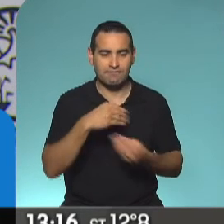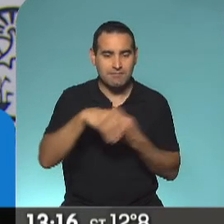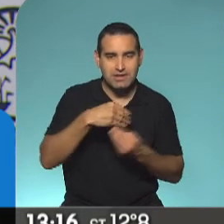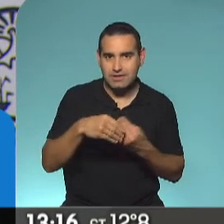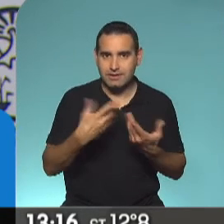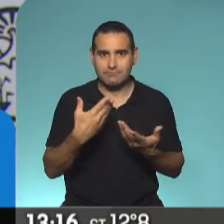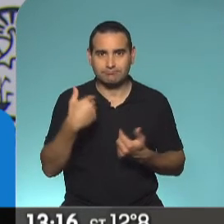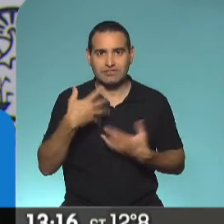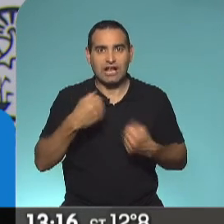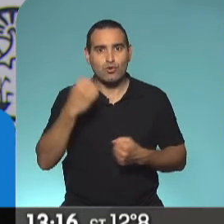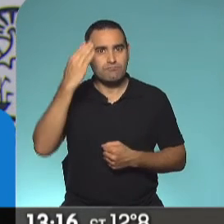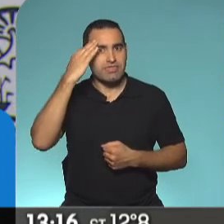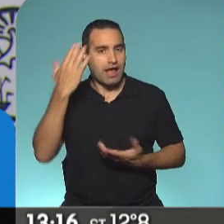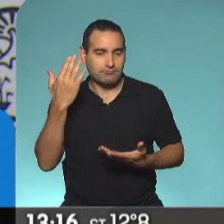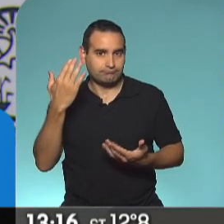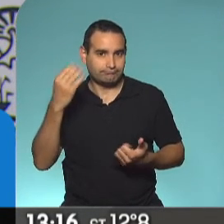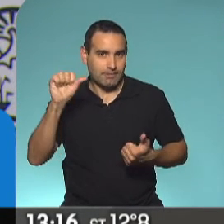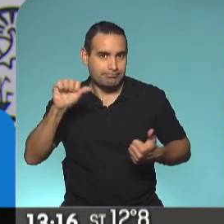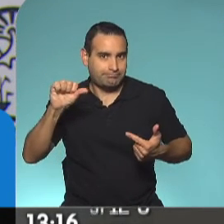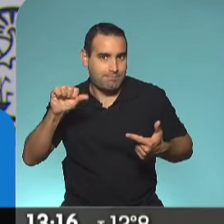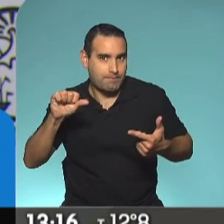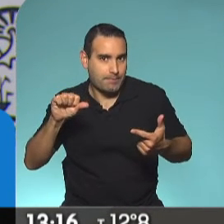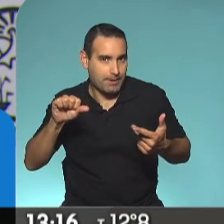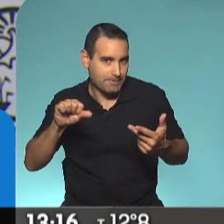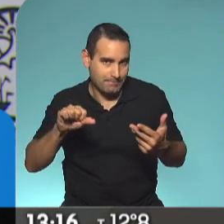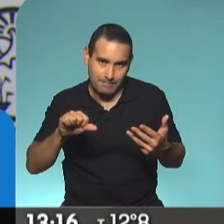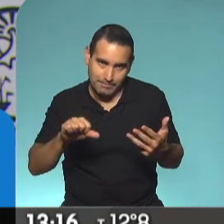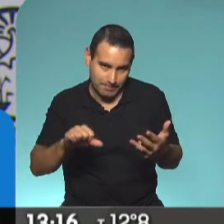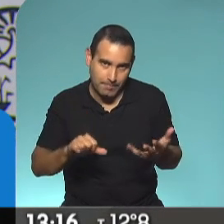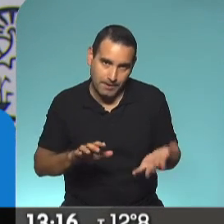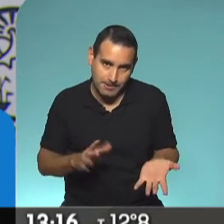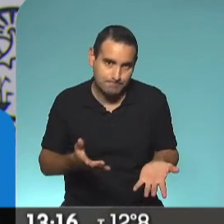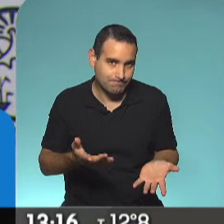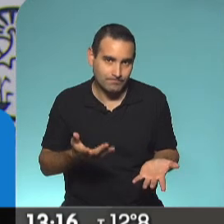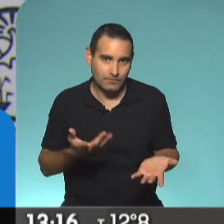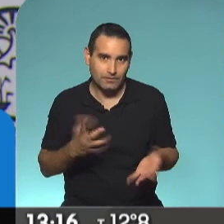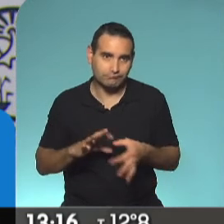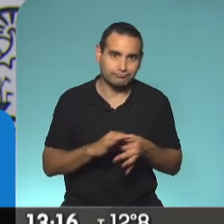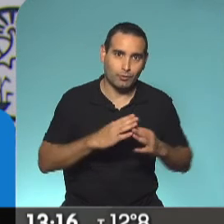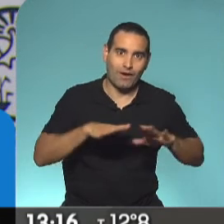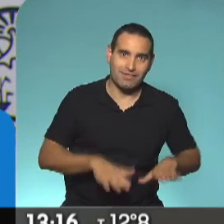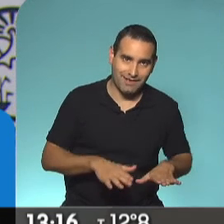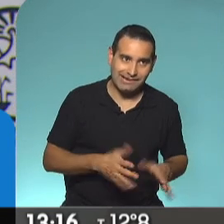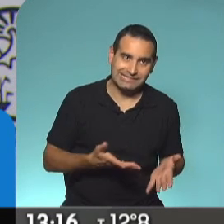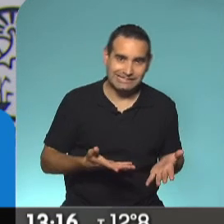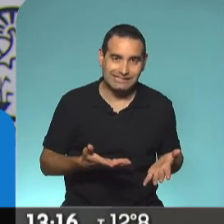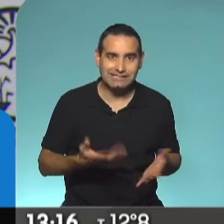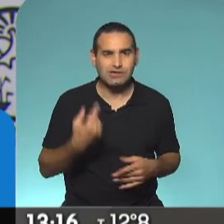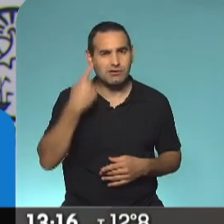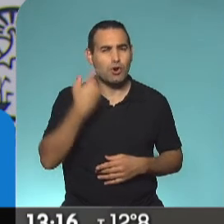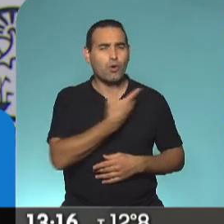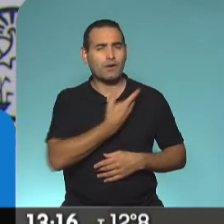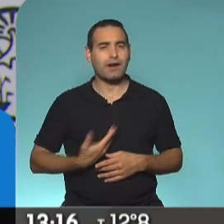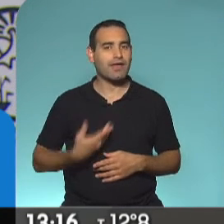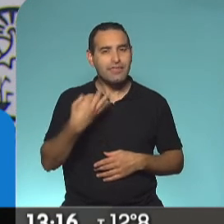mental ha ido perdiendo su capacidad de poder acompañar y los gobernantes no tenemos que tocar con la realidad la